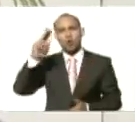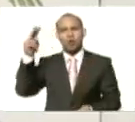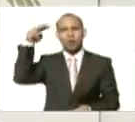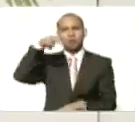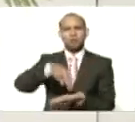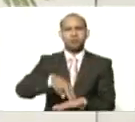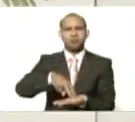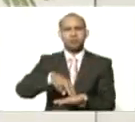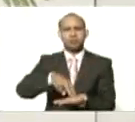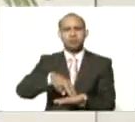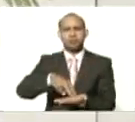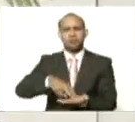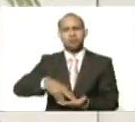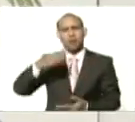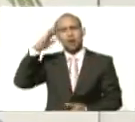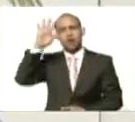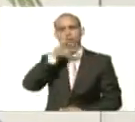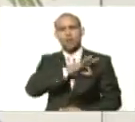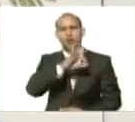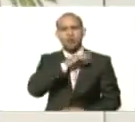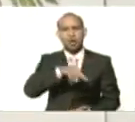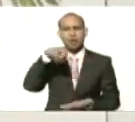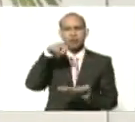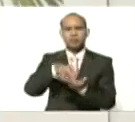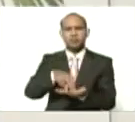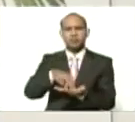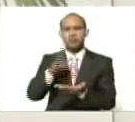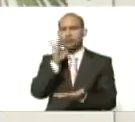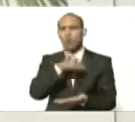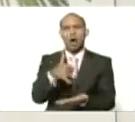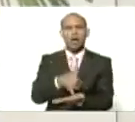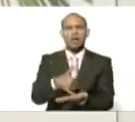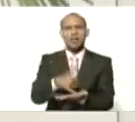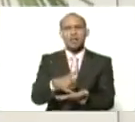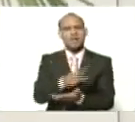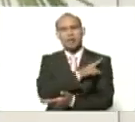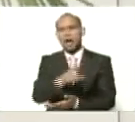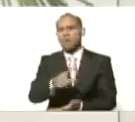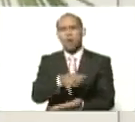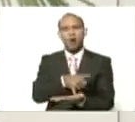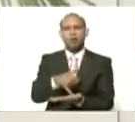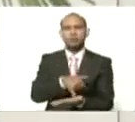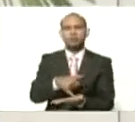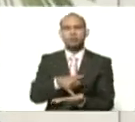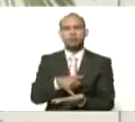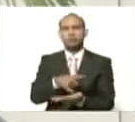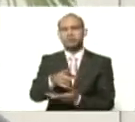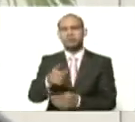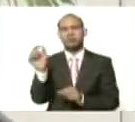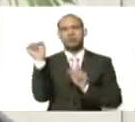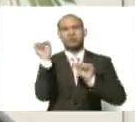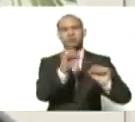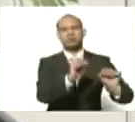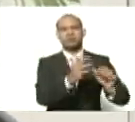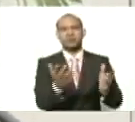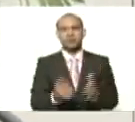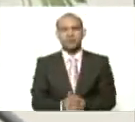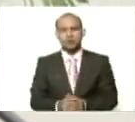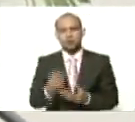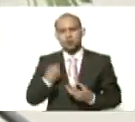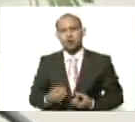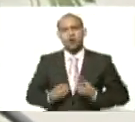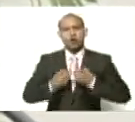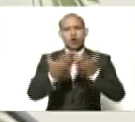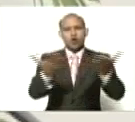Cuba digna, la Cuba socialista. No se ha rendido ni se va a rendir. Es un fracaso. Yo se los dejo